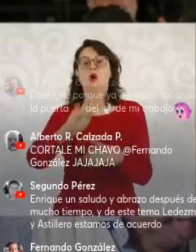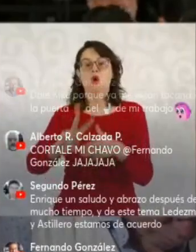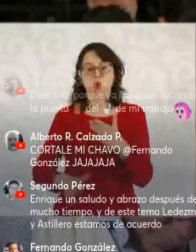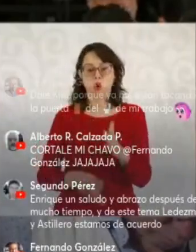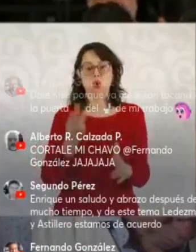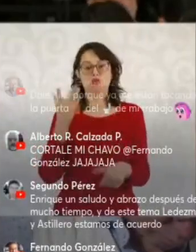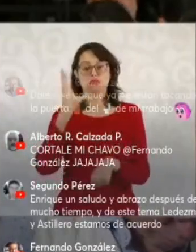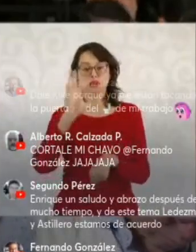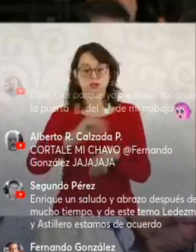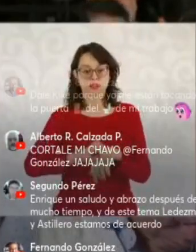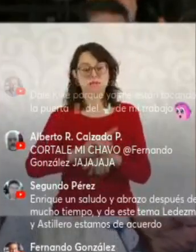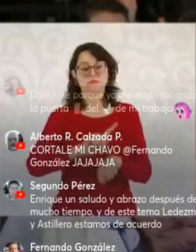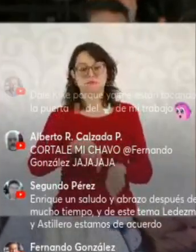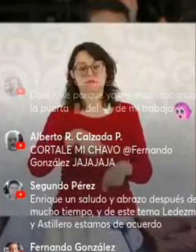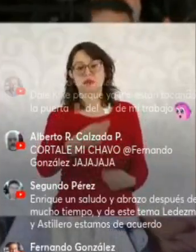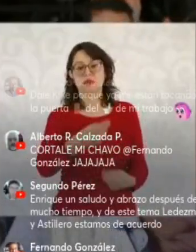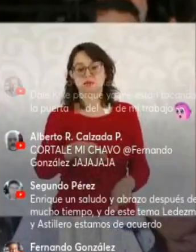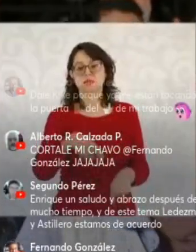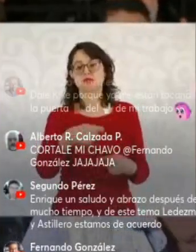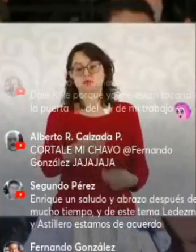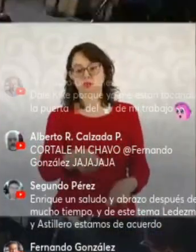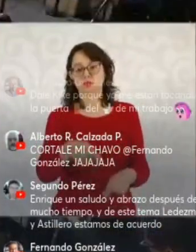buena cantidad de permisos en Semarnat.